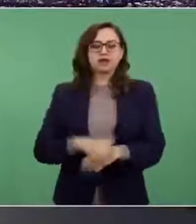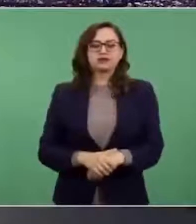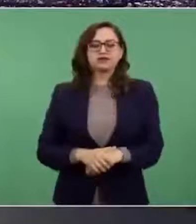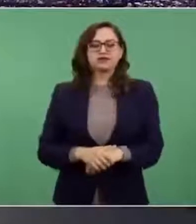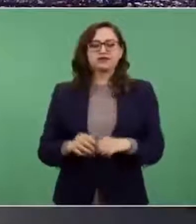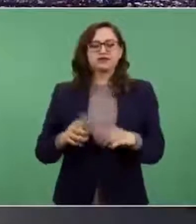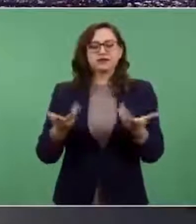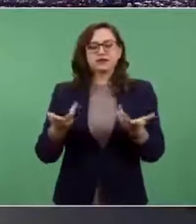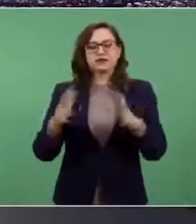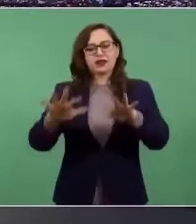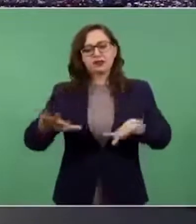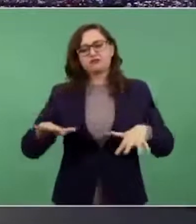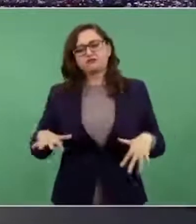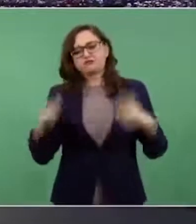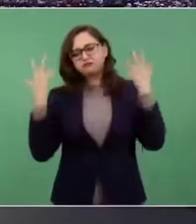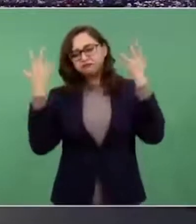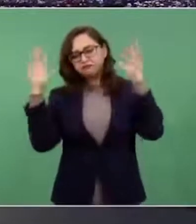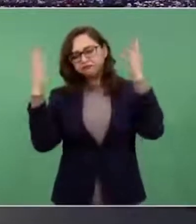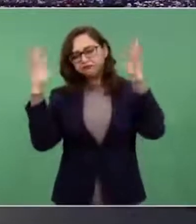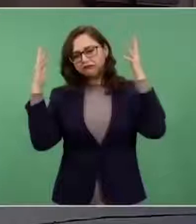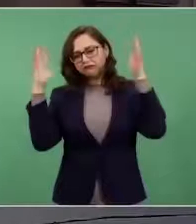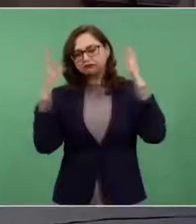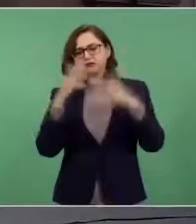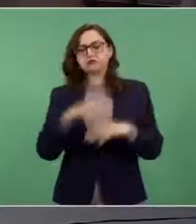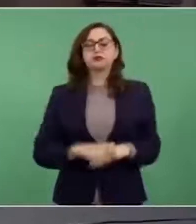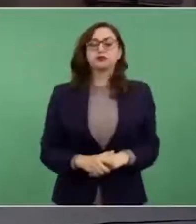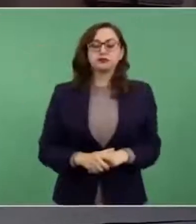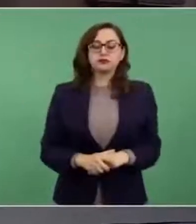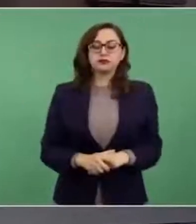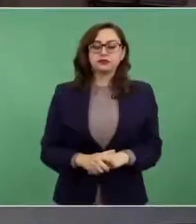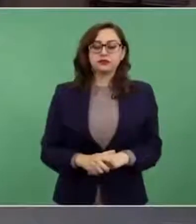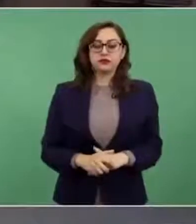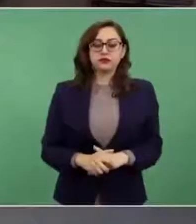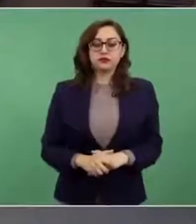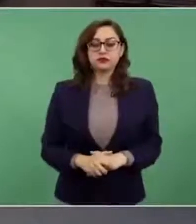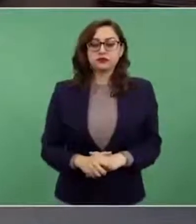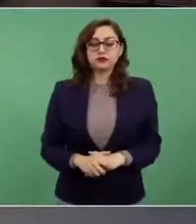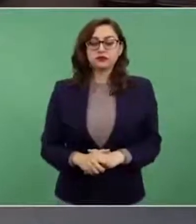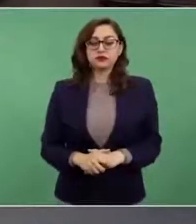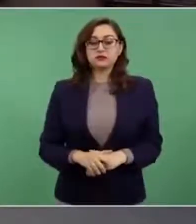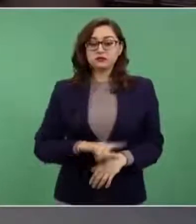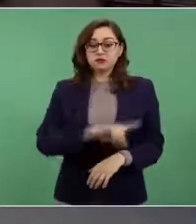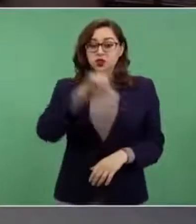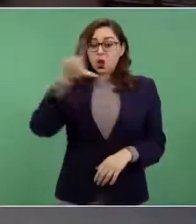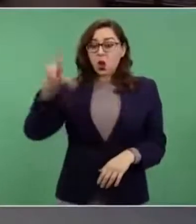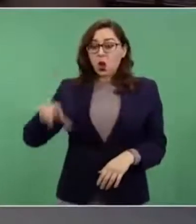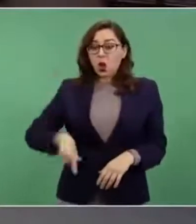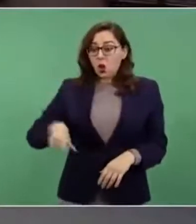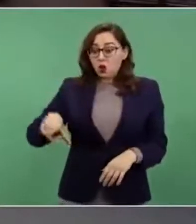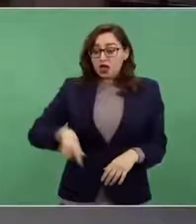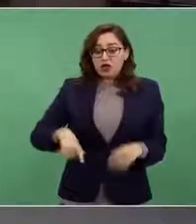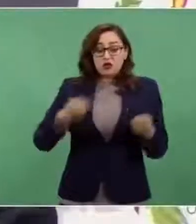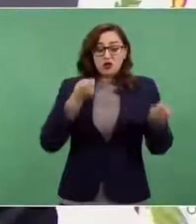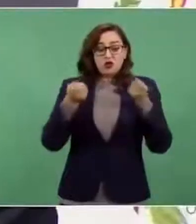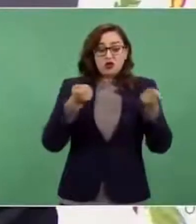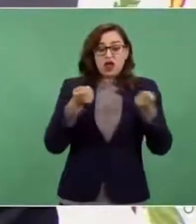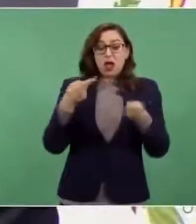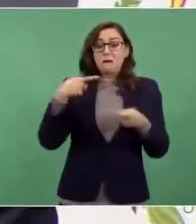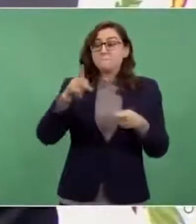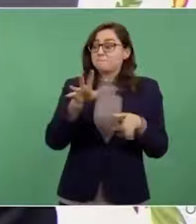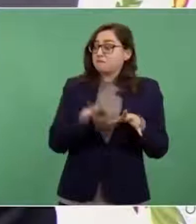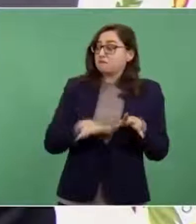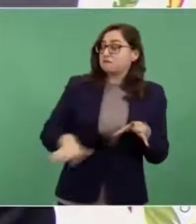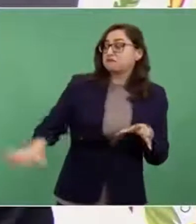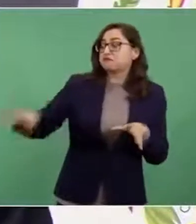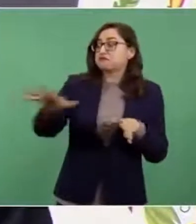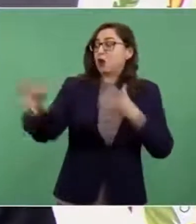¿Qué sería de nuestro gobierno sin el respaldo del pueblo? ¡Que viva el